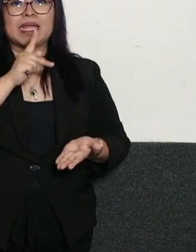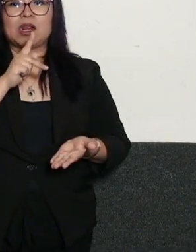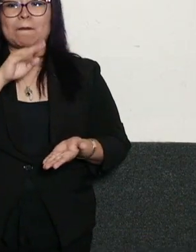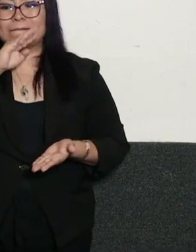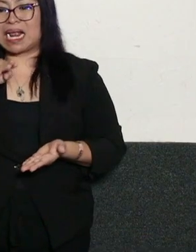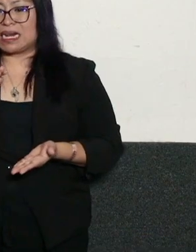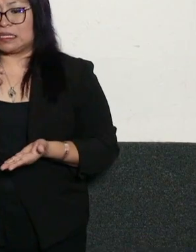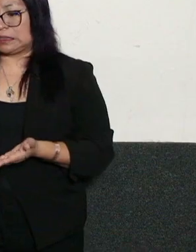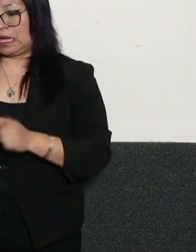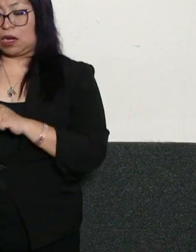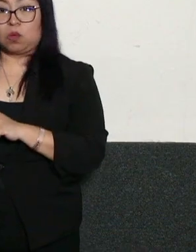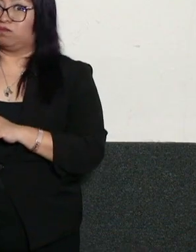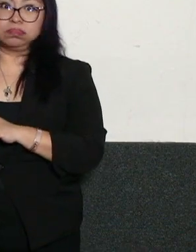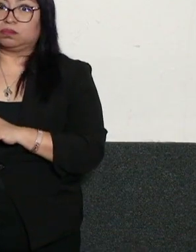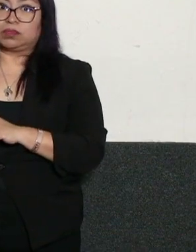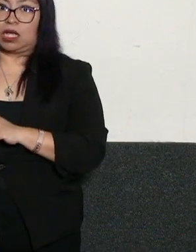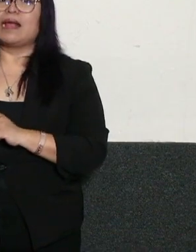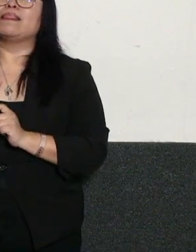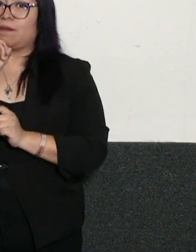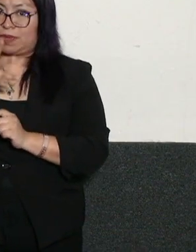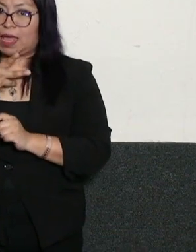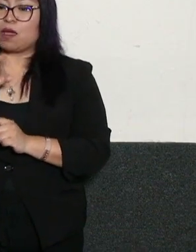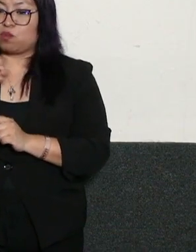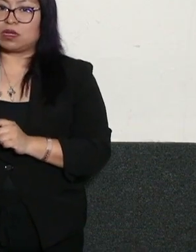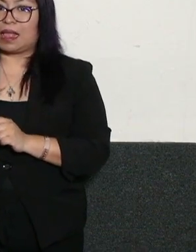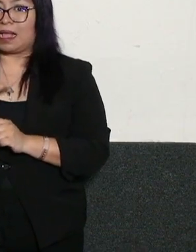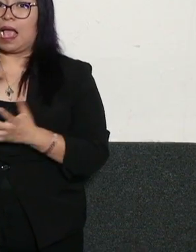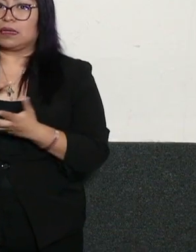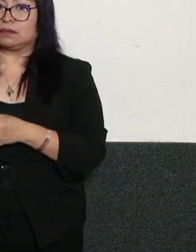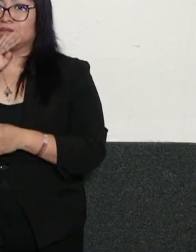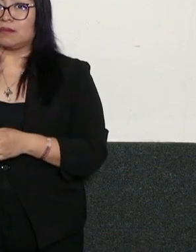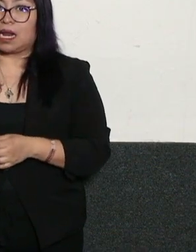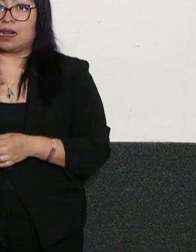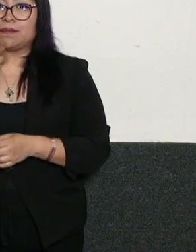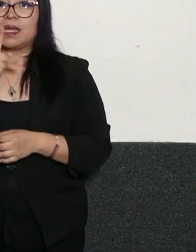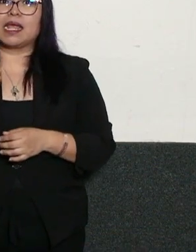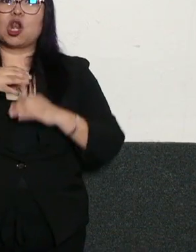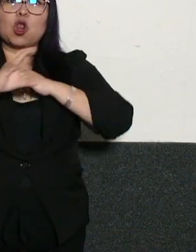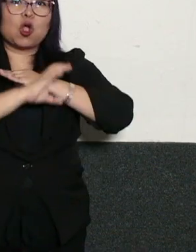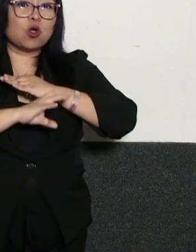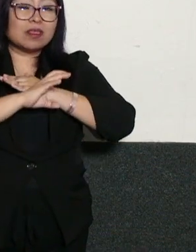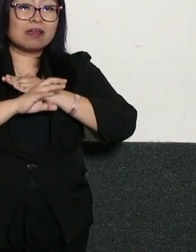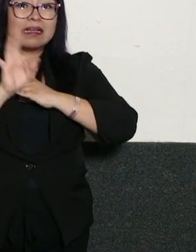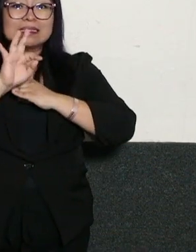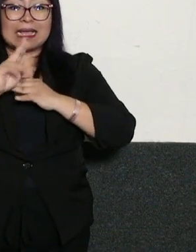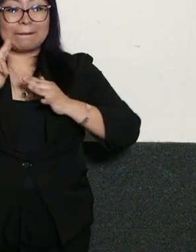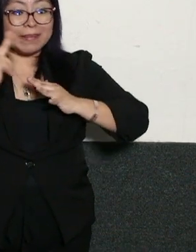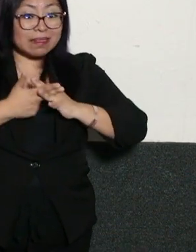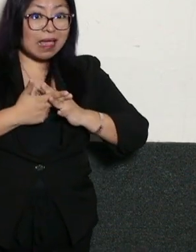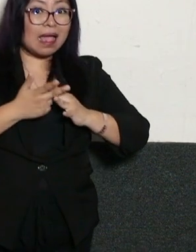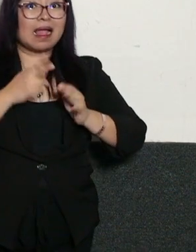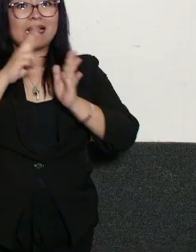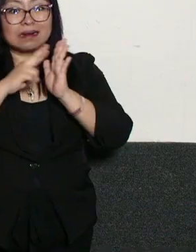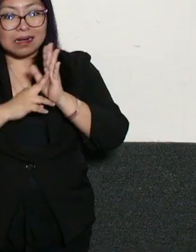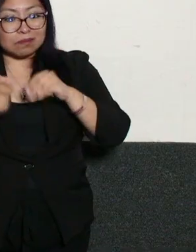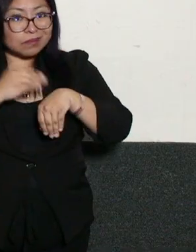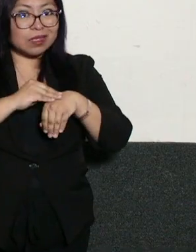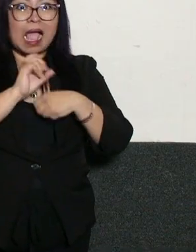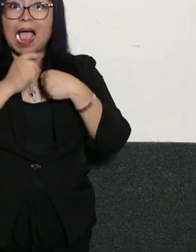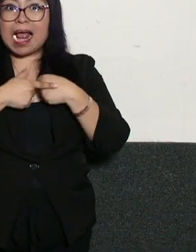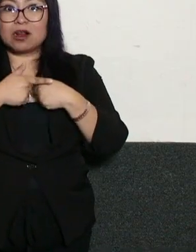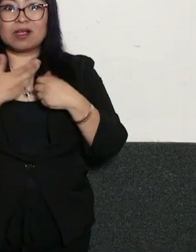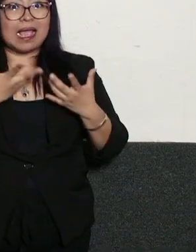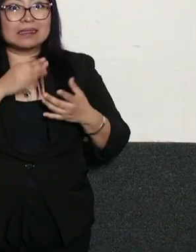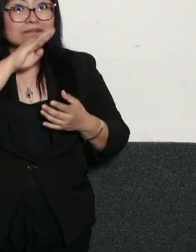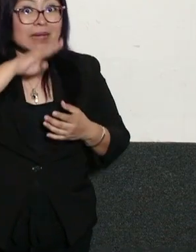mal. Entonces, claro que tenemos que cuidar que estos sistemas no maten a alguien o no haga algo que no debería de